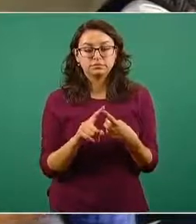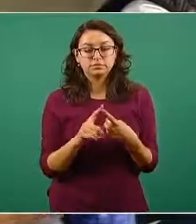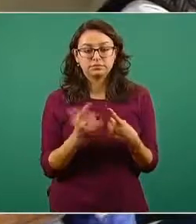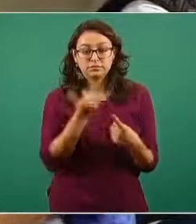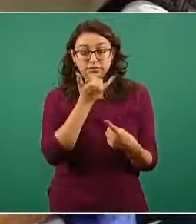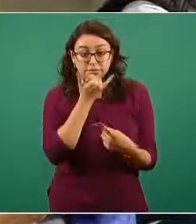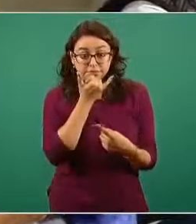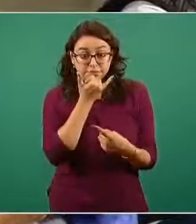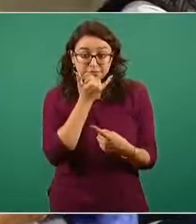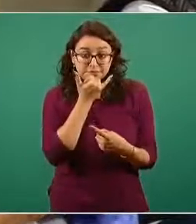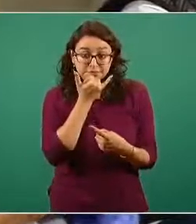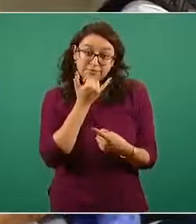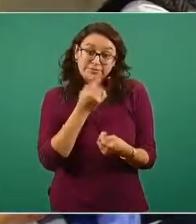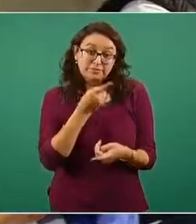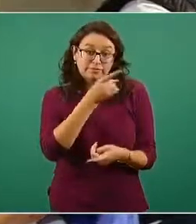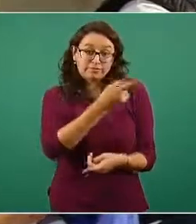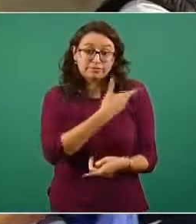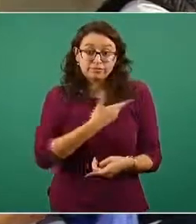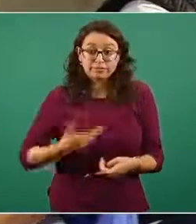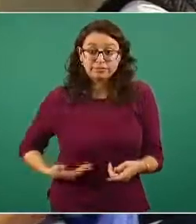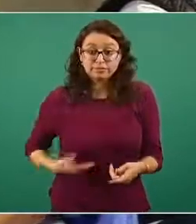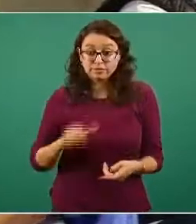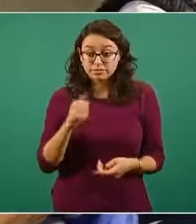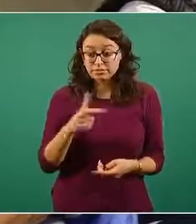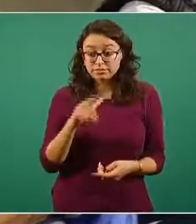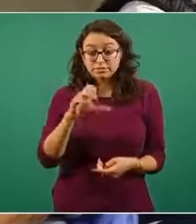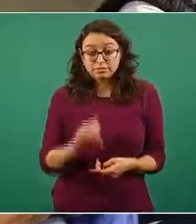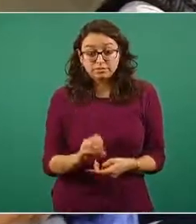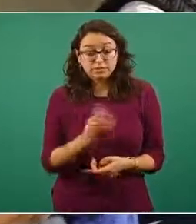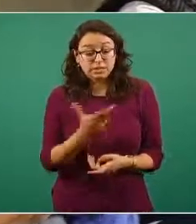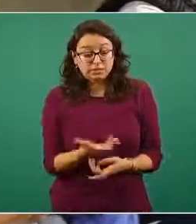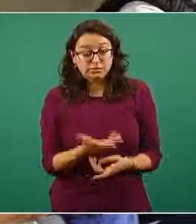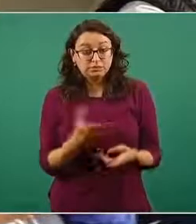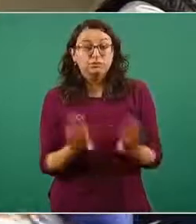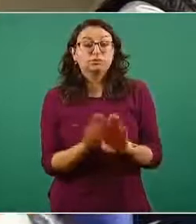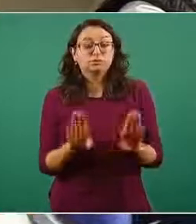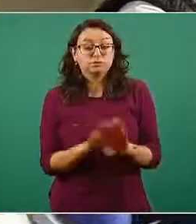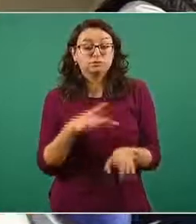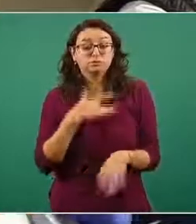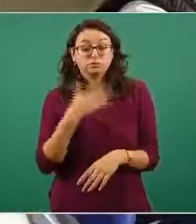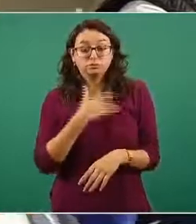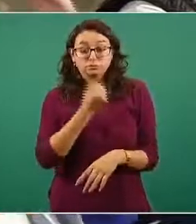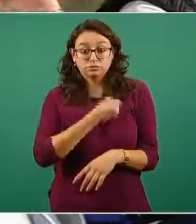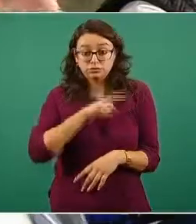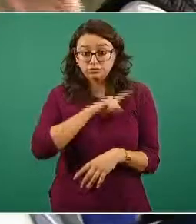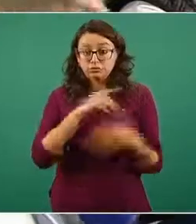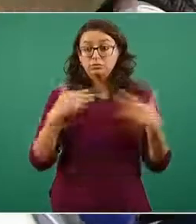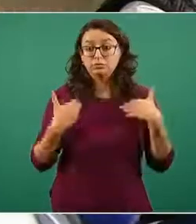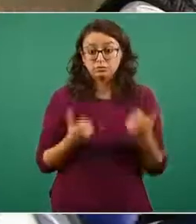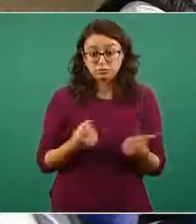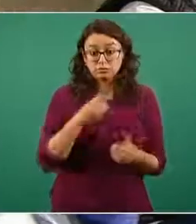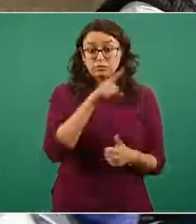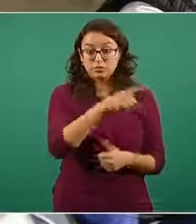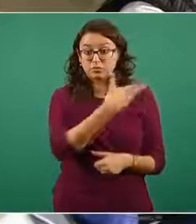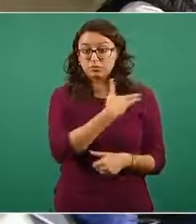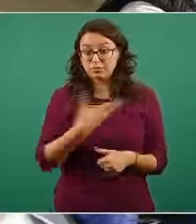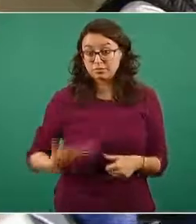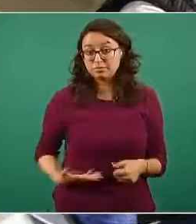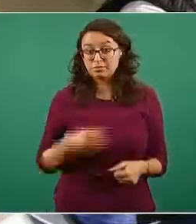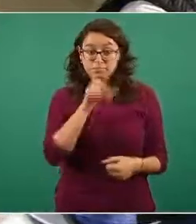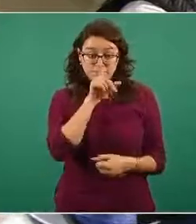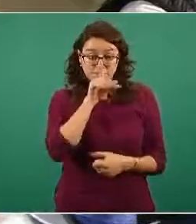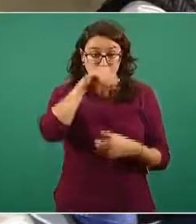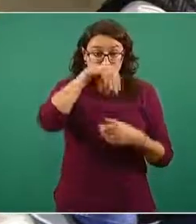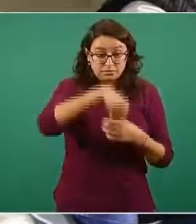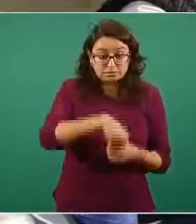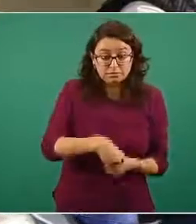de la República. Ayer, doctor López-Gatell, usted decía que por privacidad el presidente no